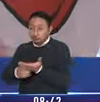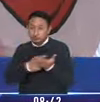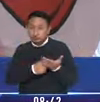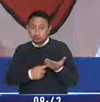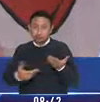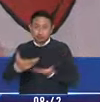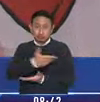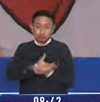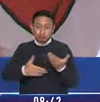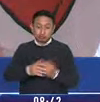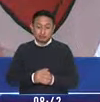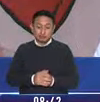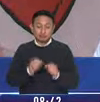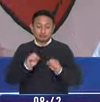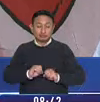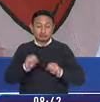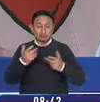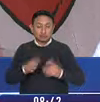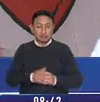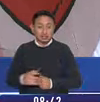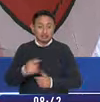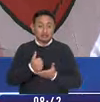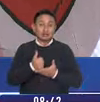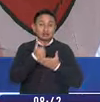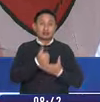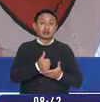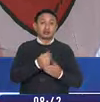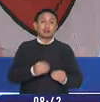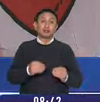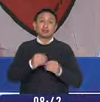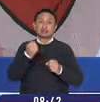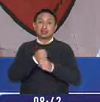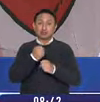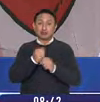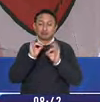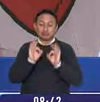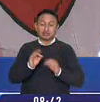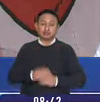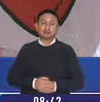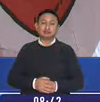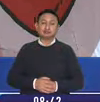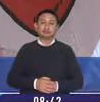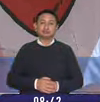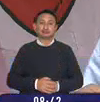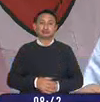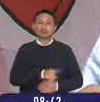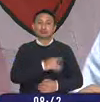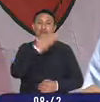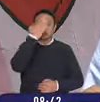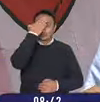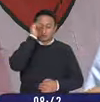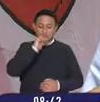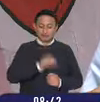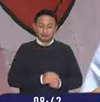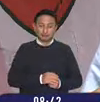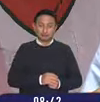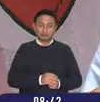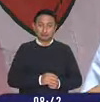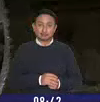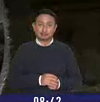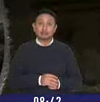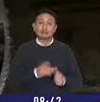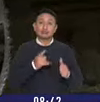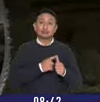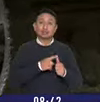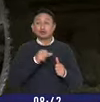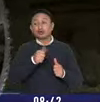conjunta, así que evidentemente esto ayuda a realizar un trabajo eficiente en el Consejo. Reconocen que al ser la primera minoría deberán ponerse a